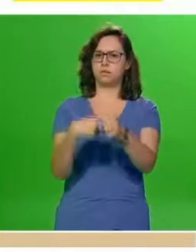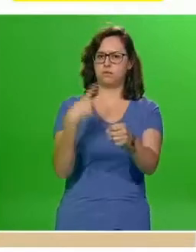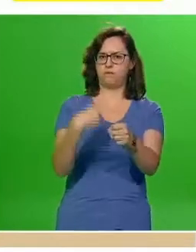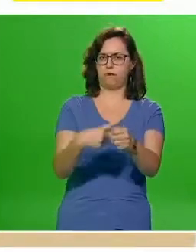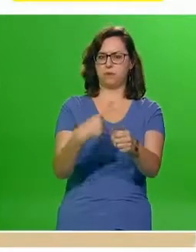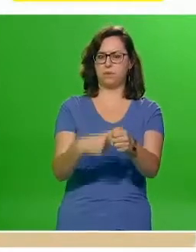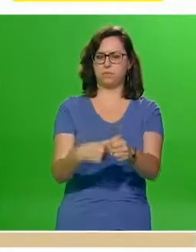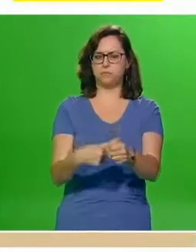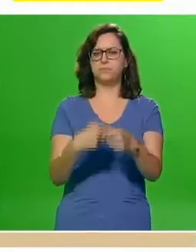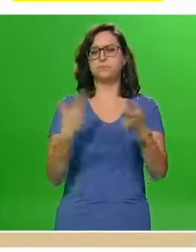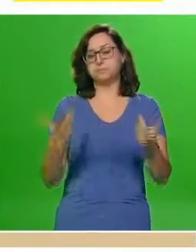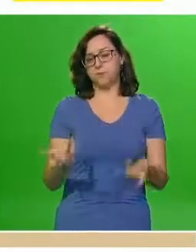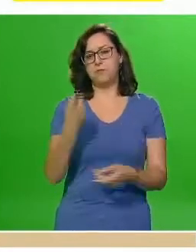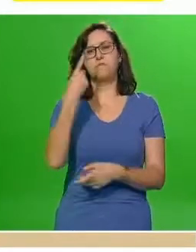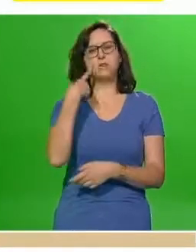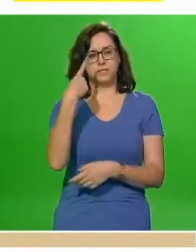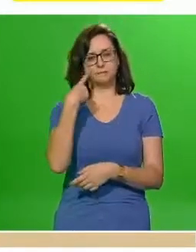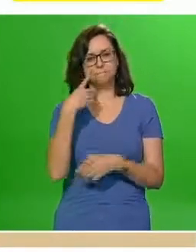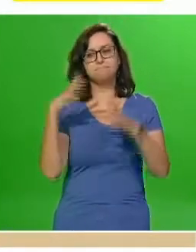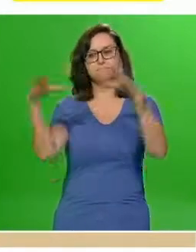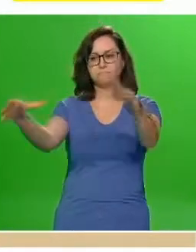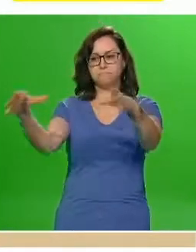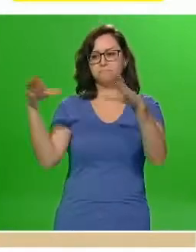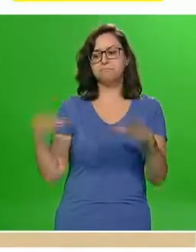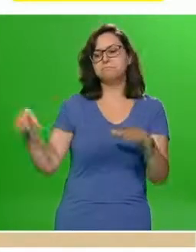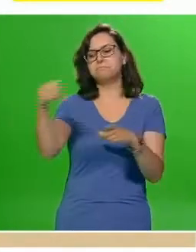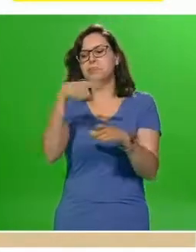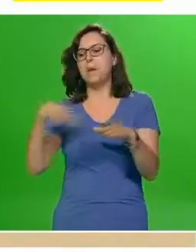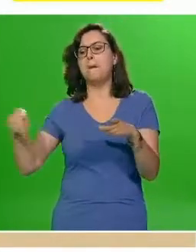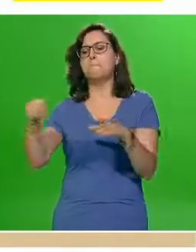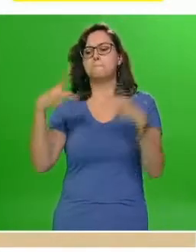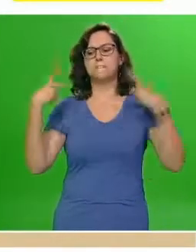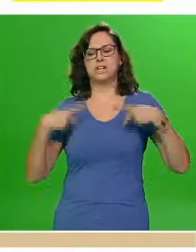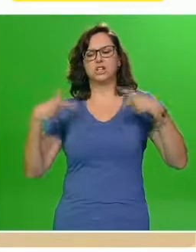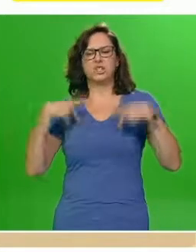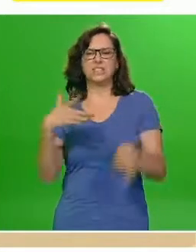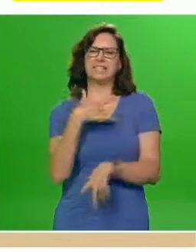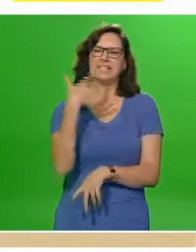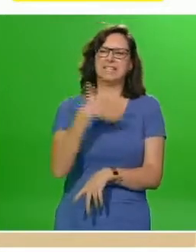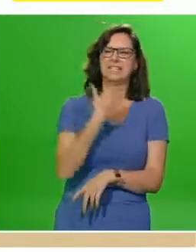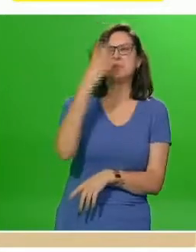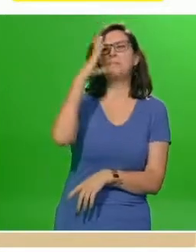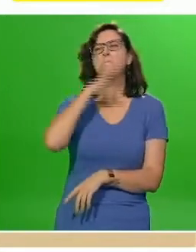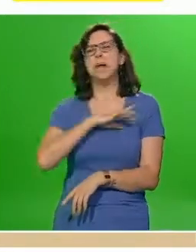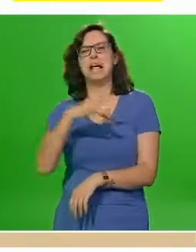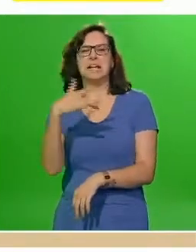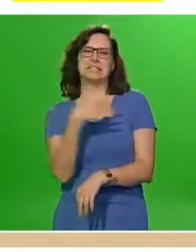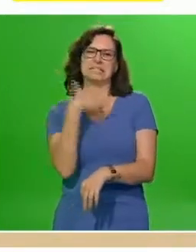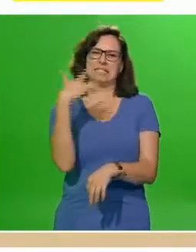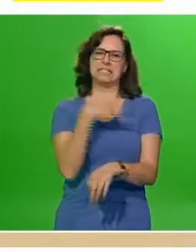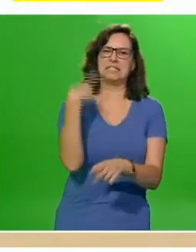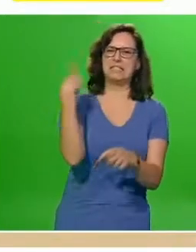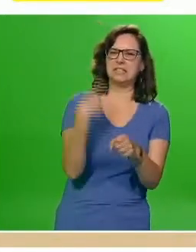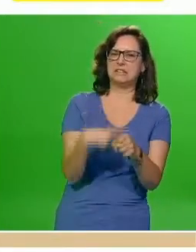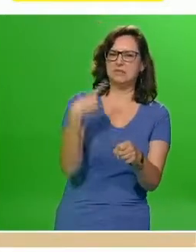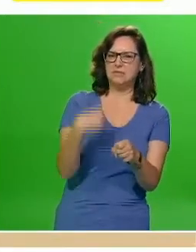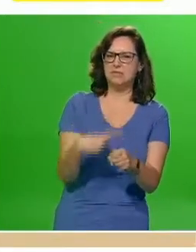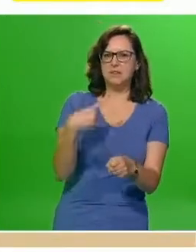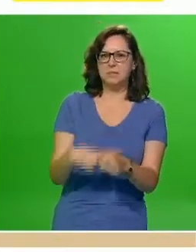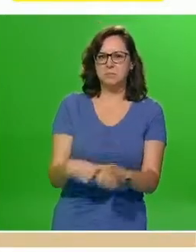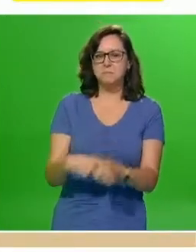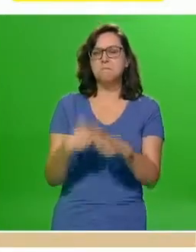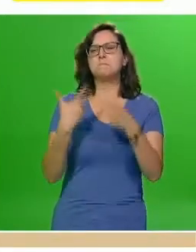es del total de las personas que acuden a los diferentes centros o unidades de